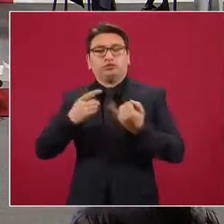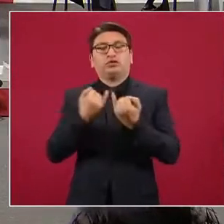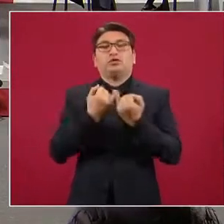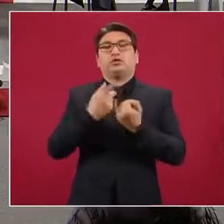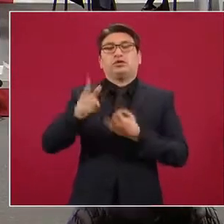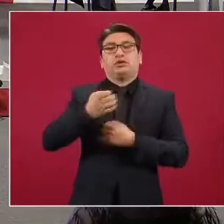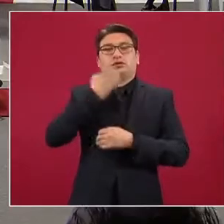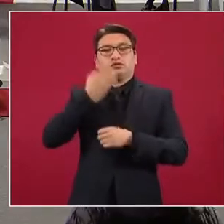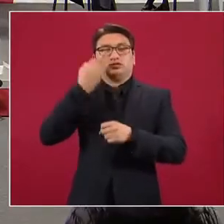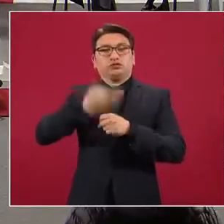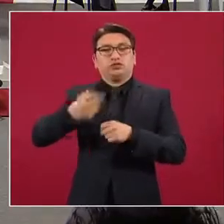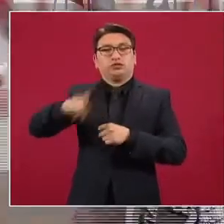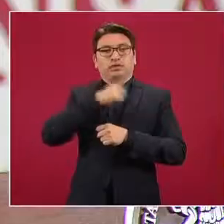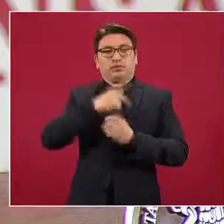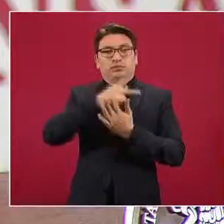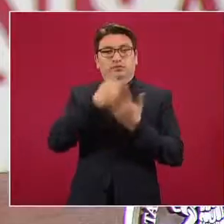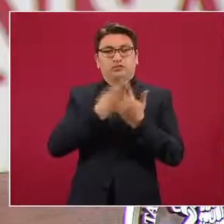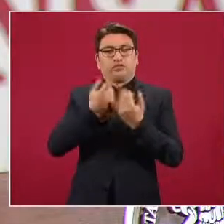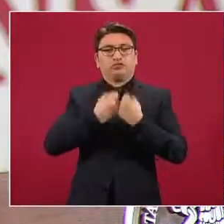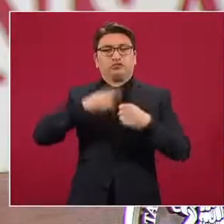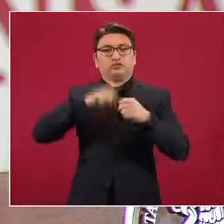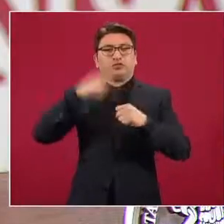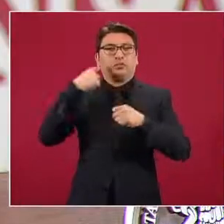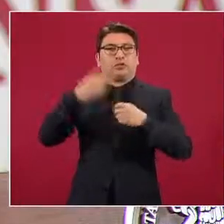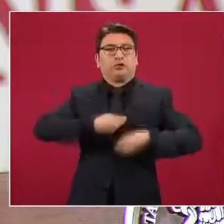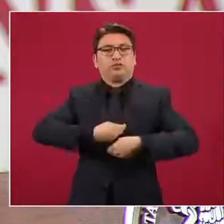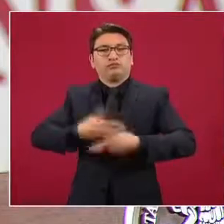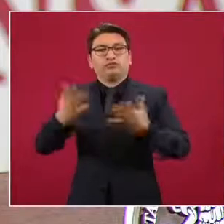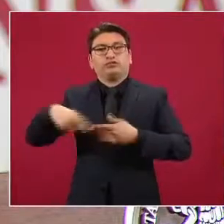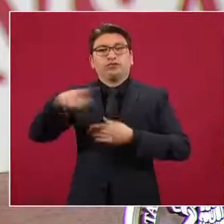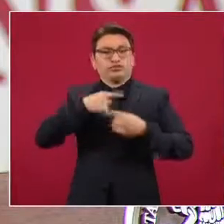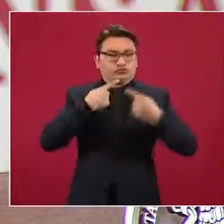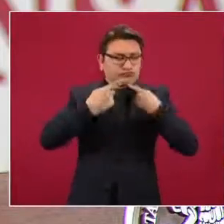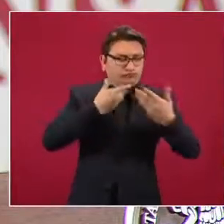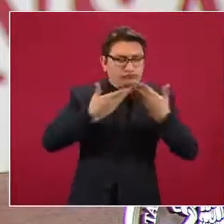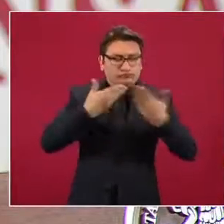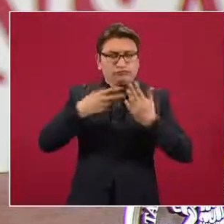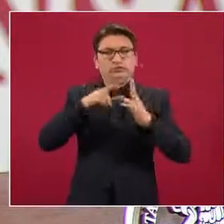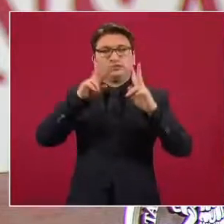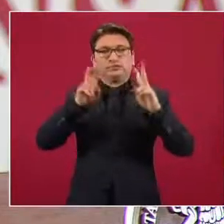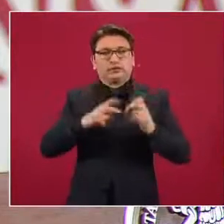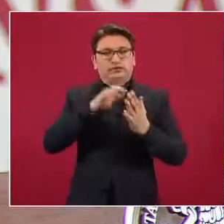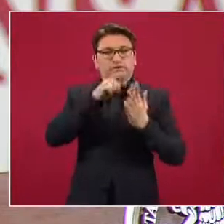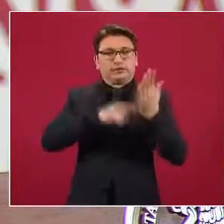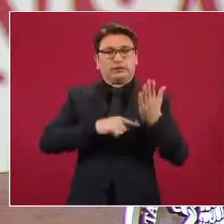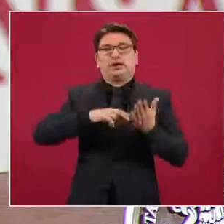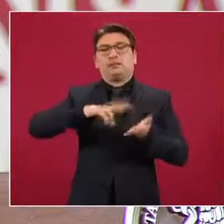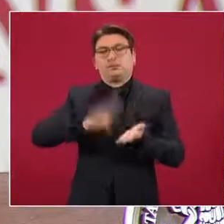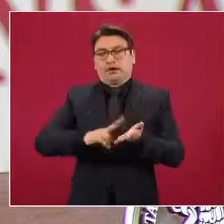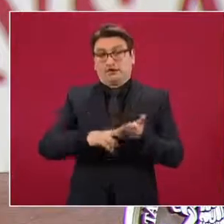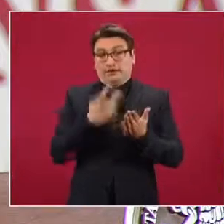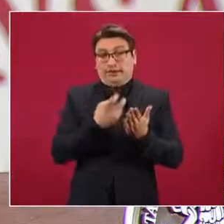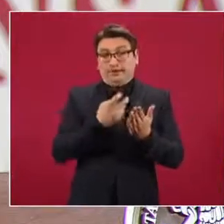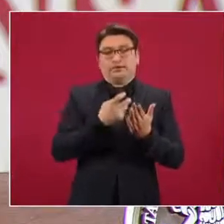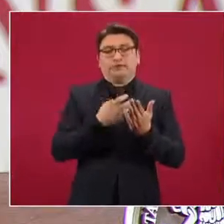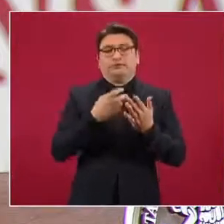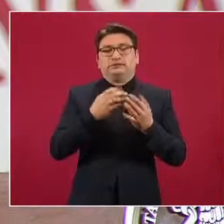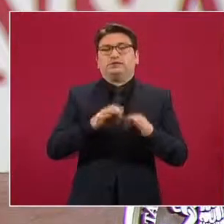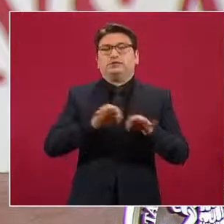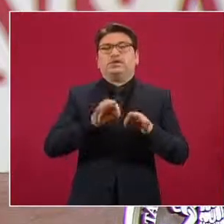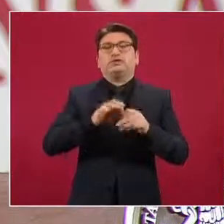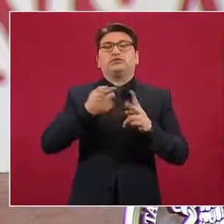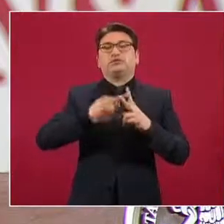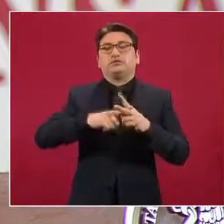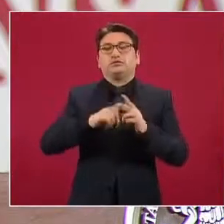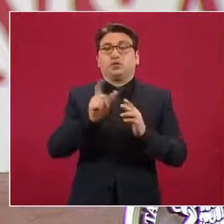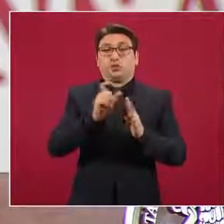beneficiarios de los programas sociales, para generar y propiciar este debate. La pertinencia de este documento se explica al